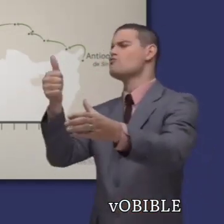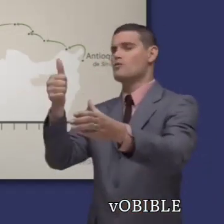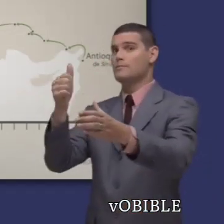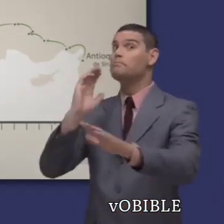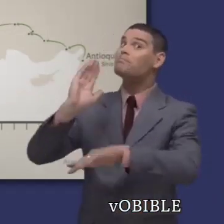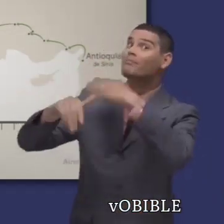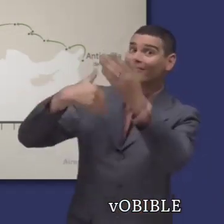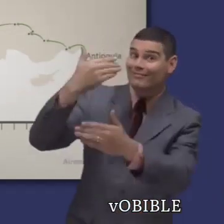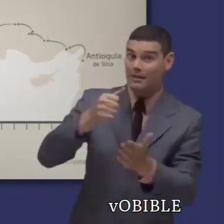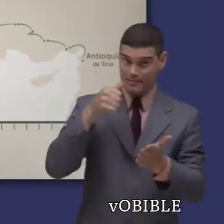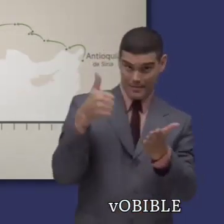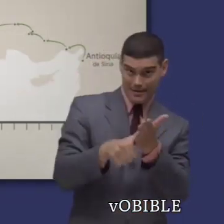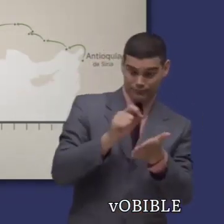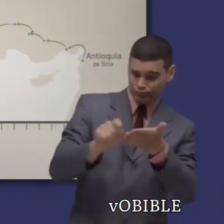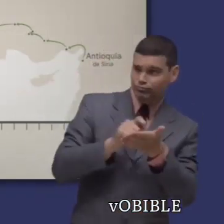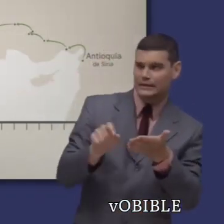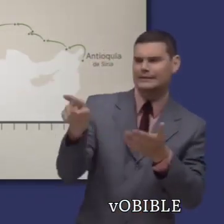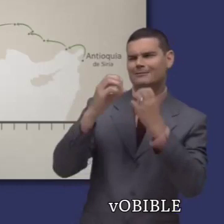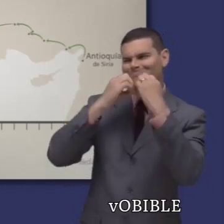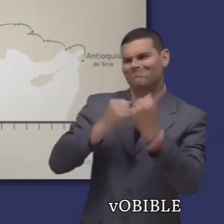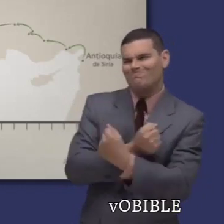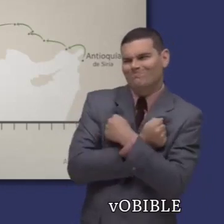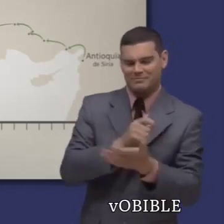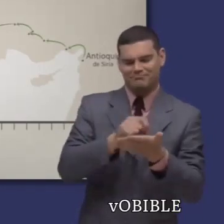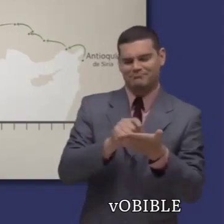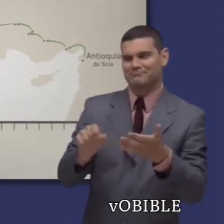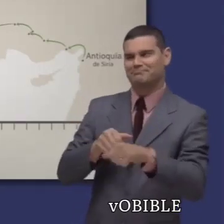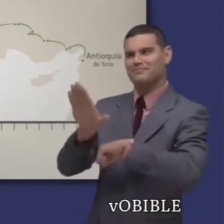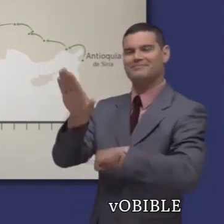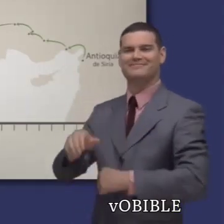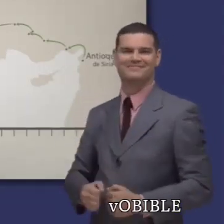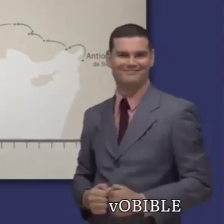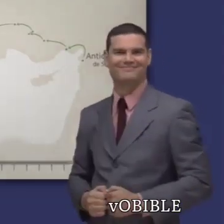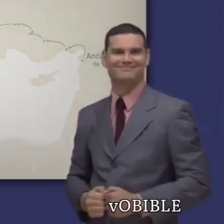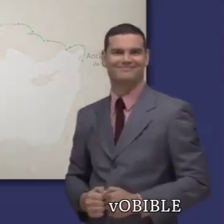gran cariño que existía entre él y los cristianos de Filipos.